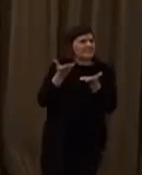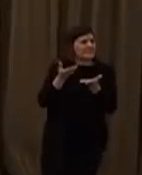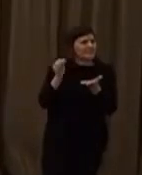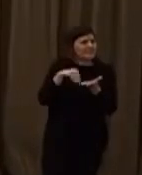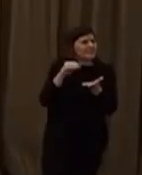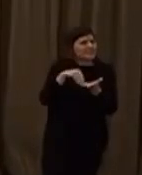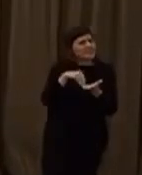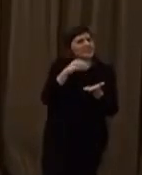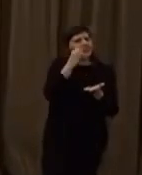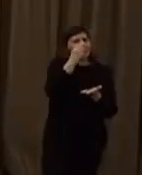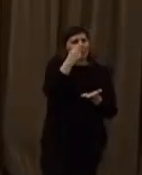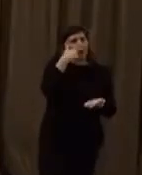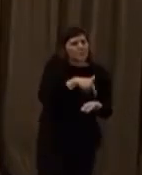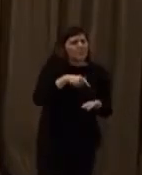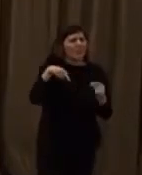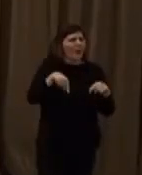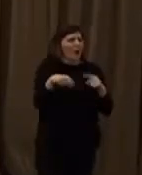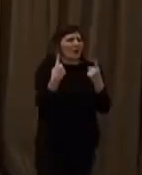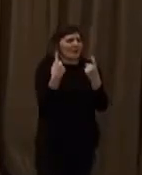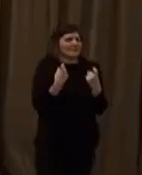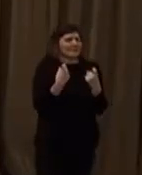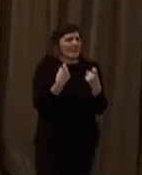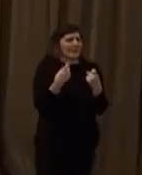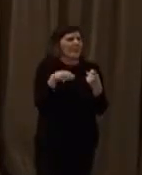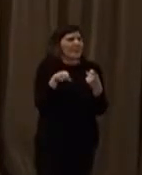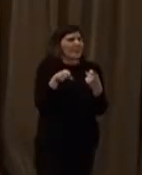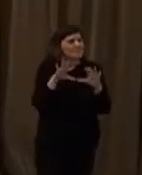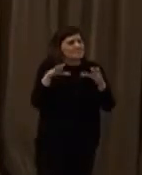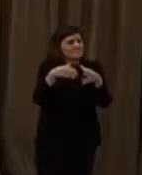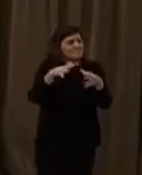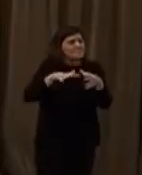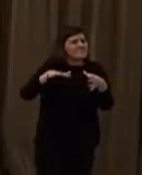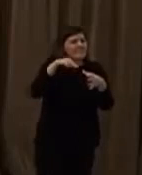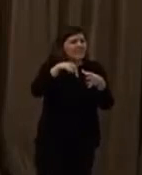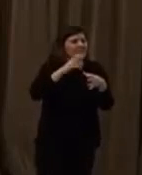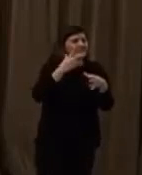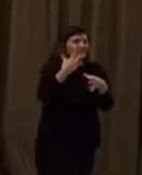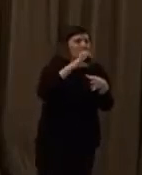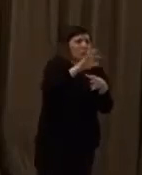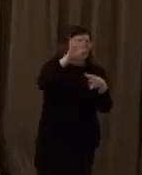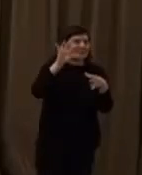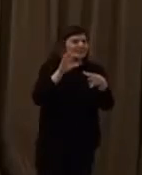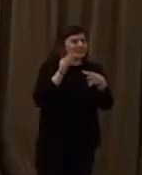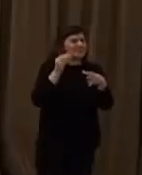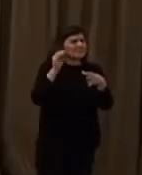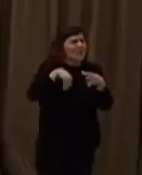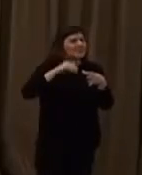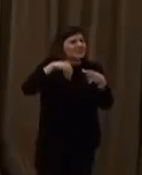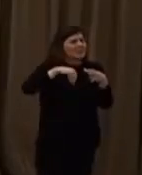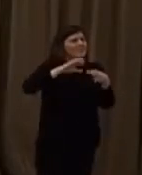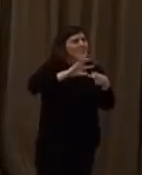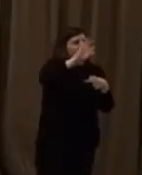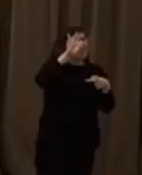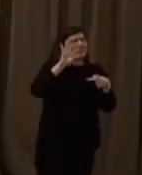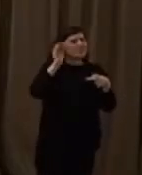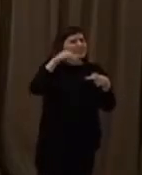necesario ahora ir a generar una masa crítica que abarque no solo a nuestras tres provincias, sino que se haga extensiva hacia las otras